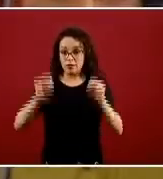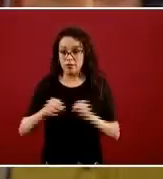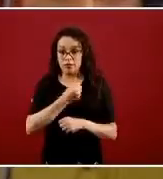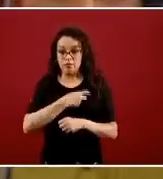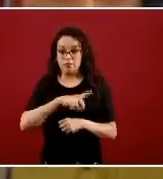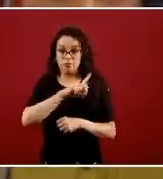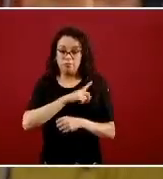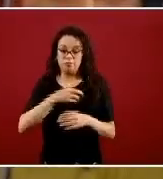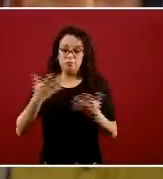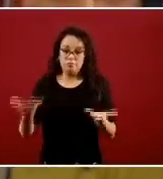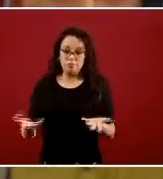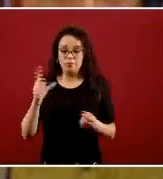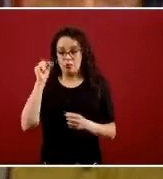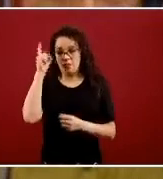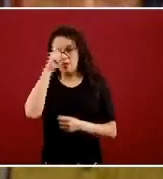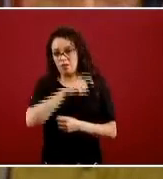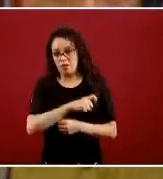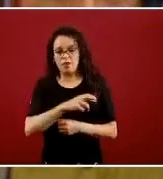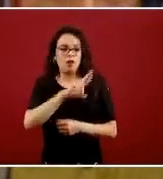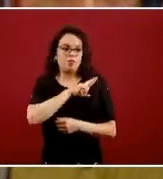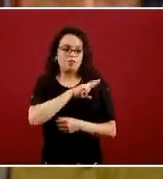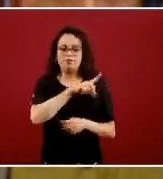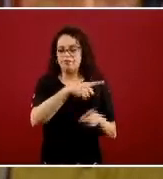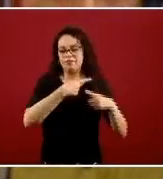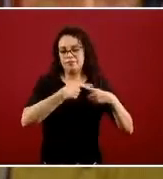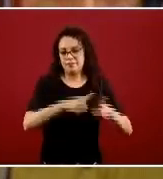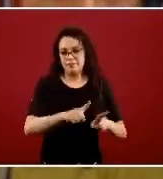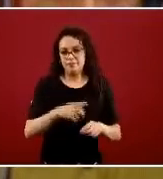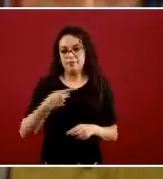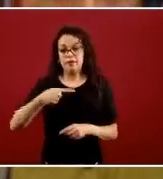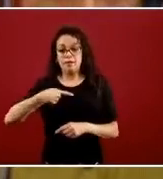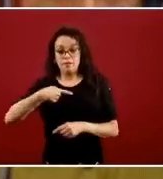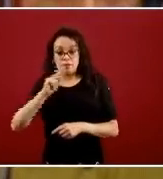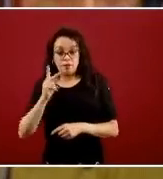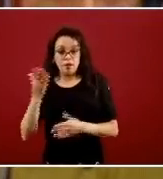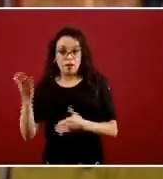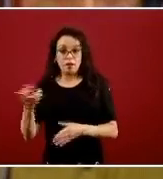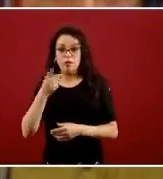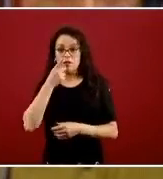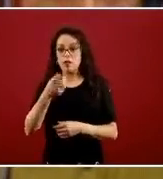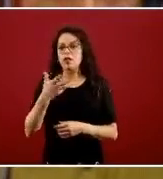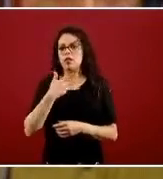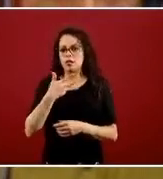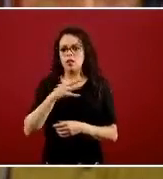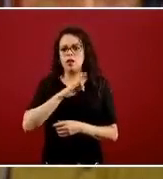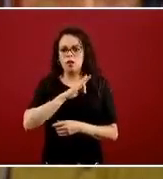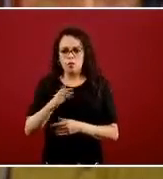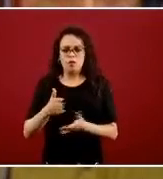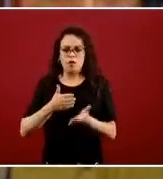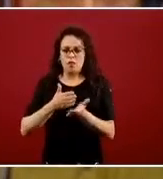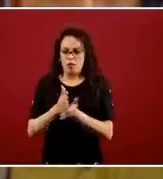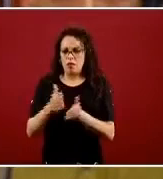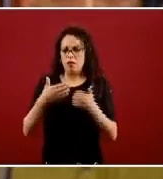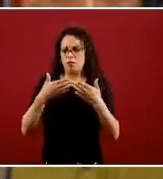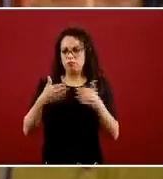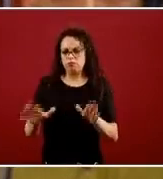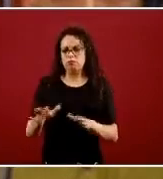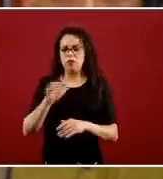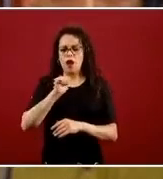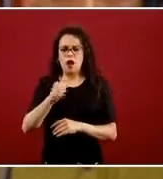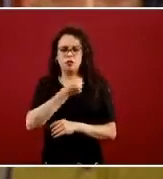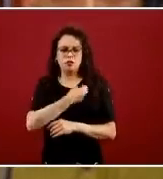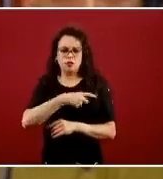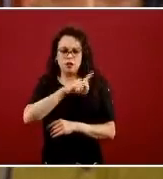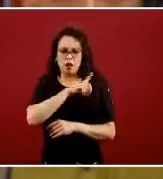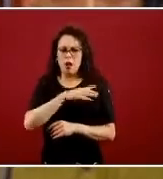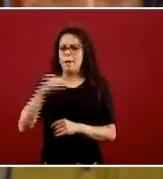excepto los privados, obviamente, ¿no? Pero la idea es que si se dice que se tiene un acceso a la salud gratuita y a una atención, que aquí